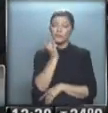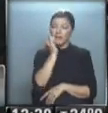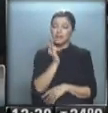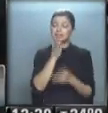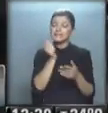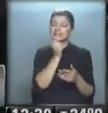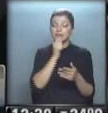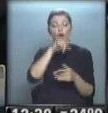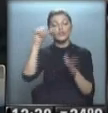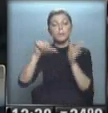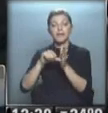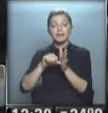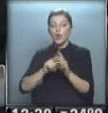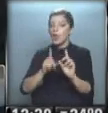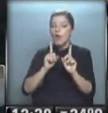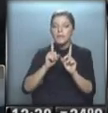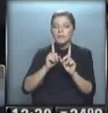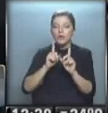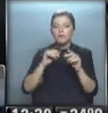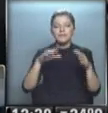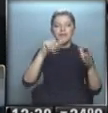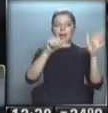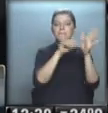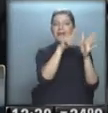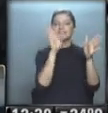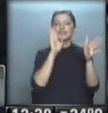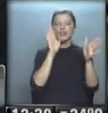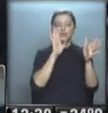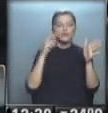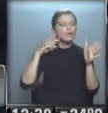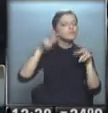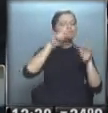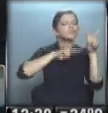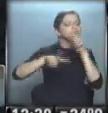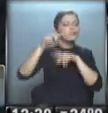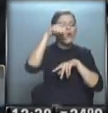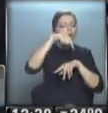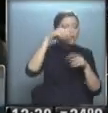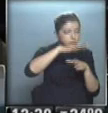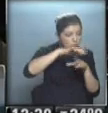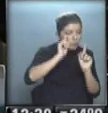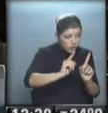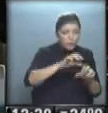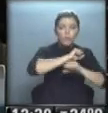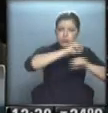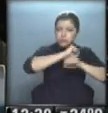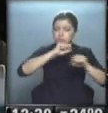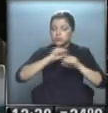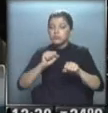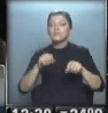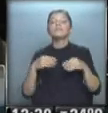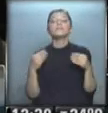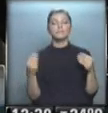otro país hiciera lo mismo sobre el territorio estadounidense, buscando un foco de terroristas ubicado en alguna parte del territorio estadounidense